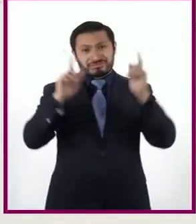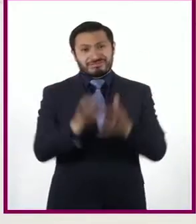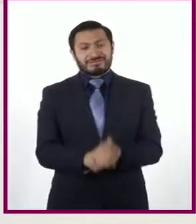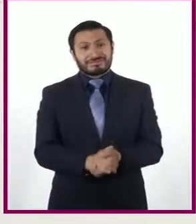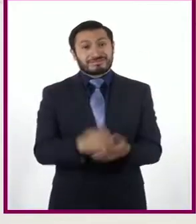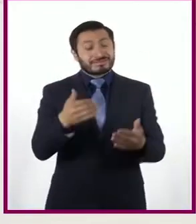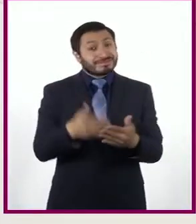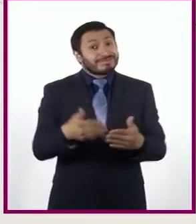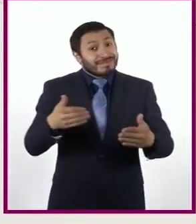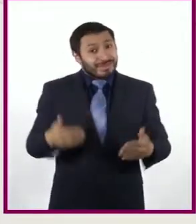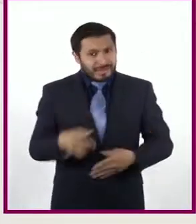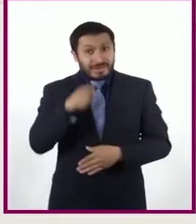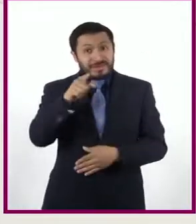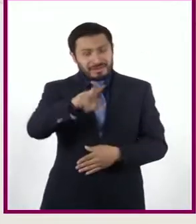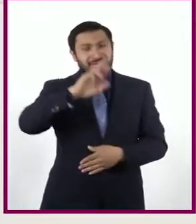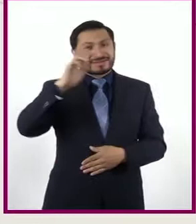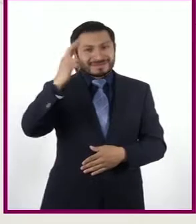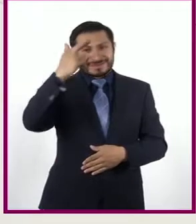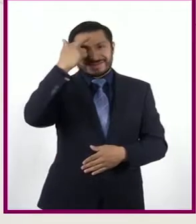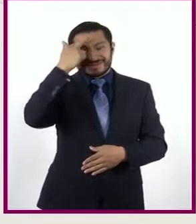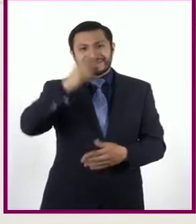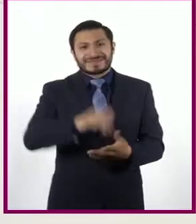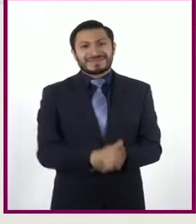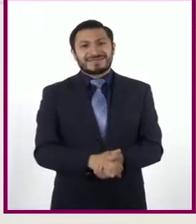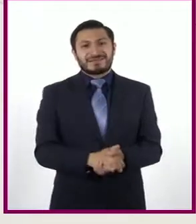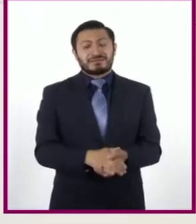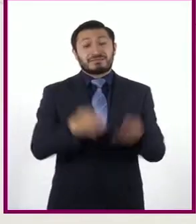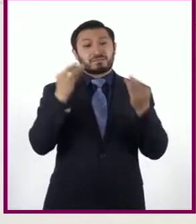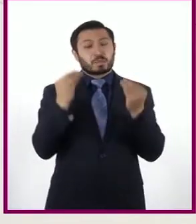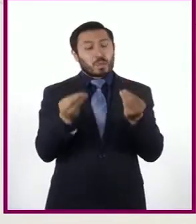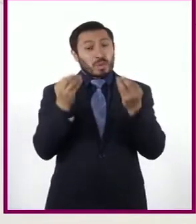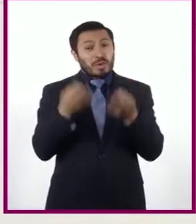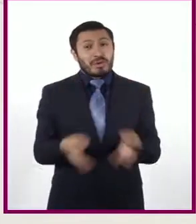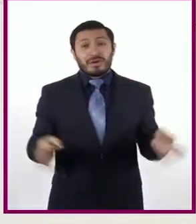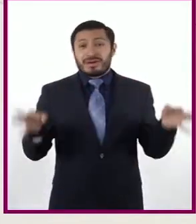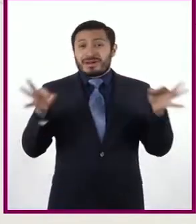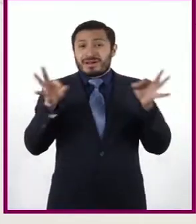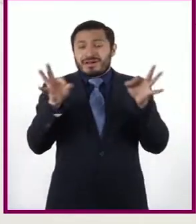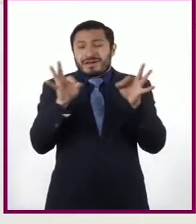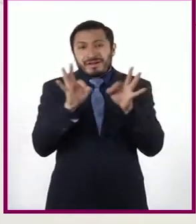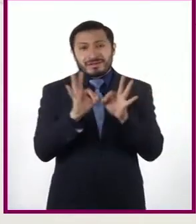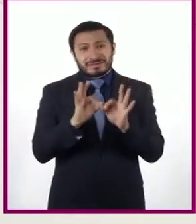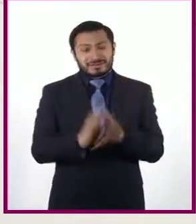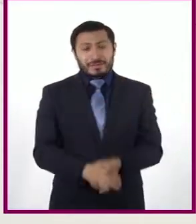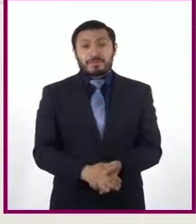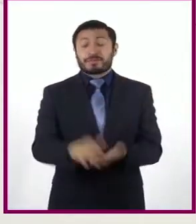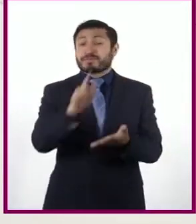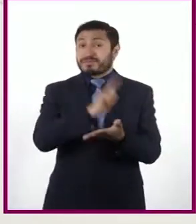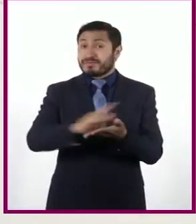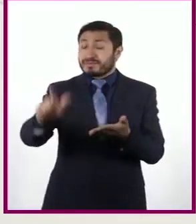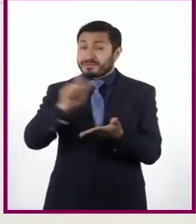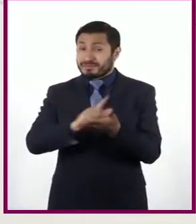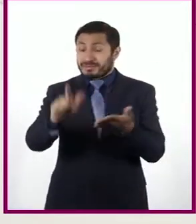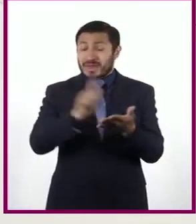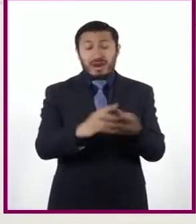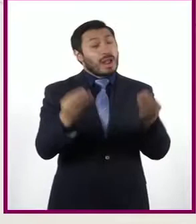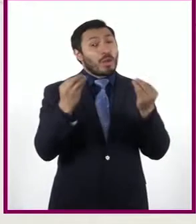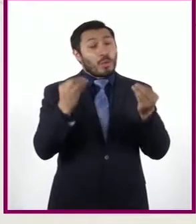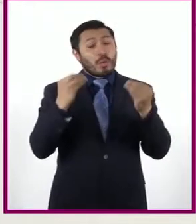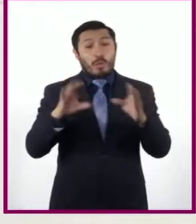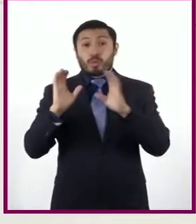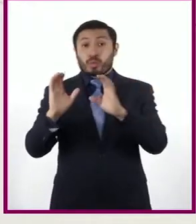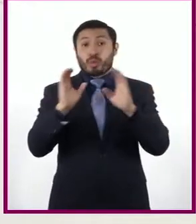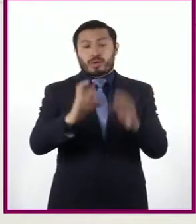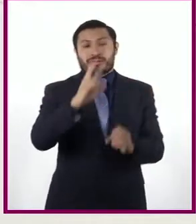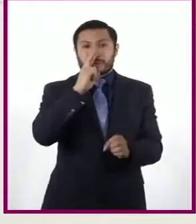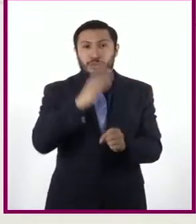de comenzar, queremos recordarles que es importante mantener buenos hábitos de higiene y cuidado